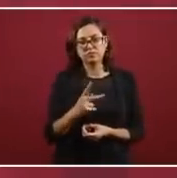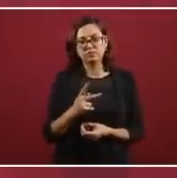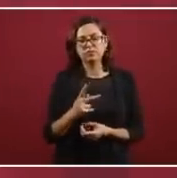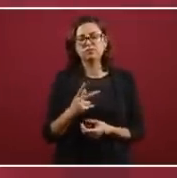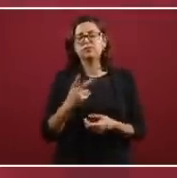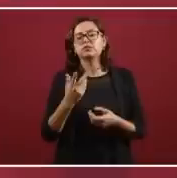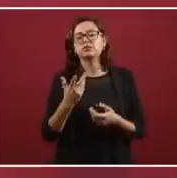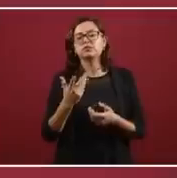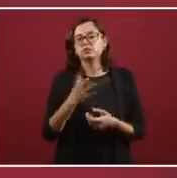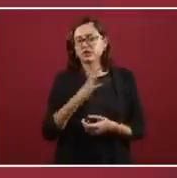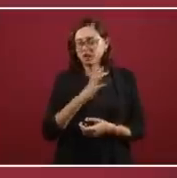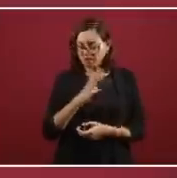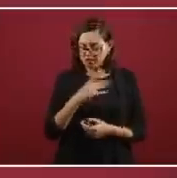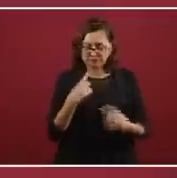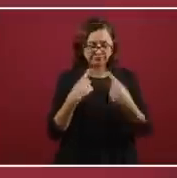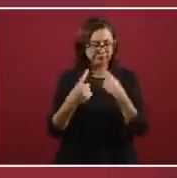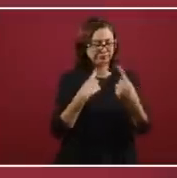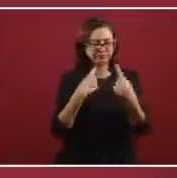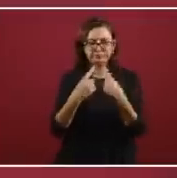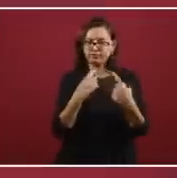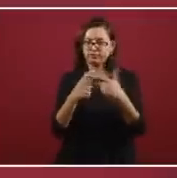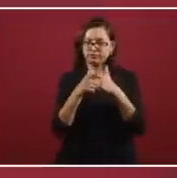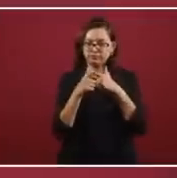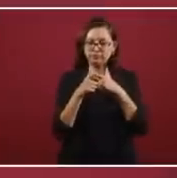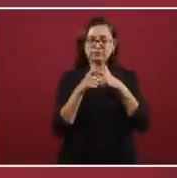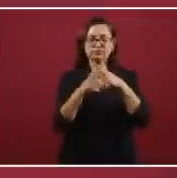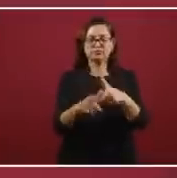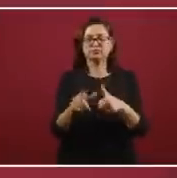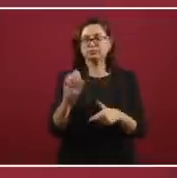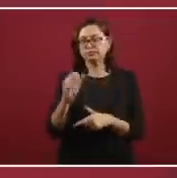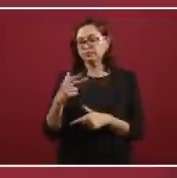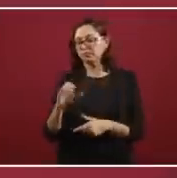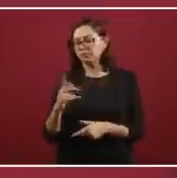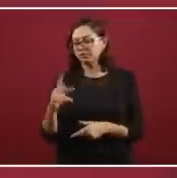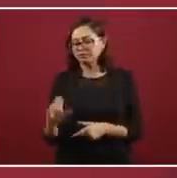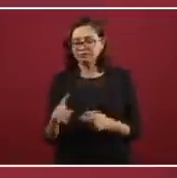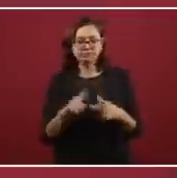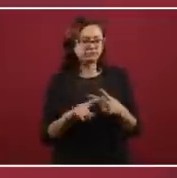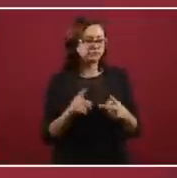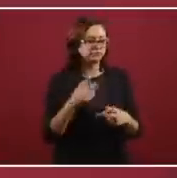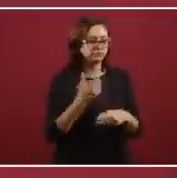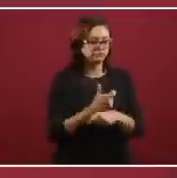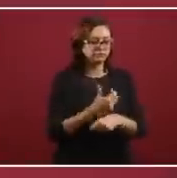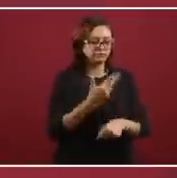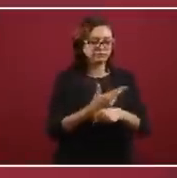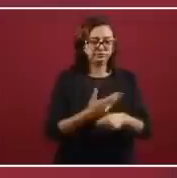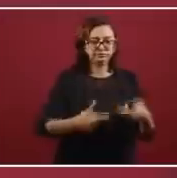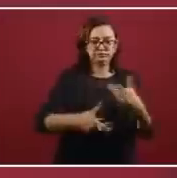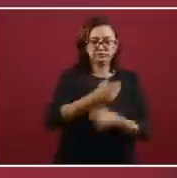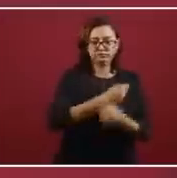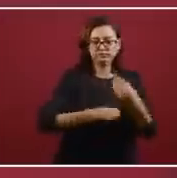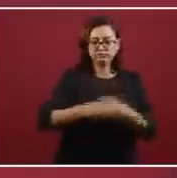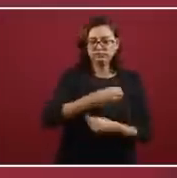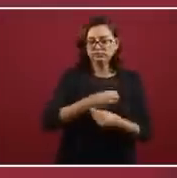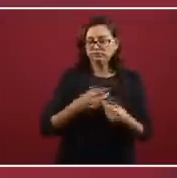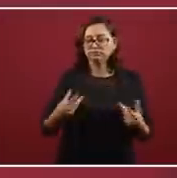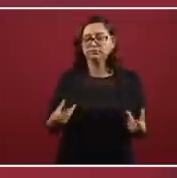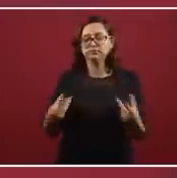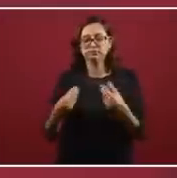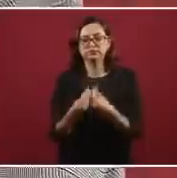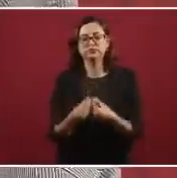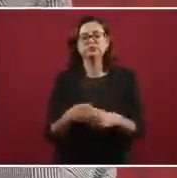mesa permanente de funcionarios de Hacienda y de Economía. Y en el caso de operadores económicos